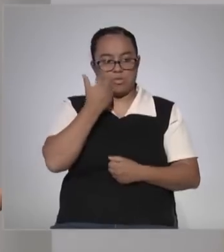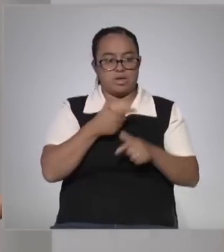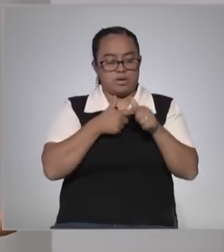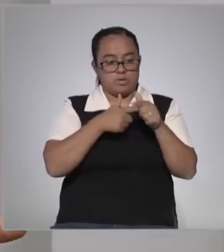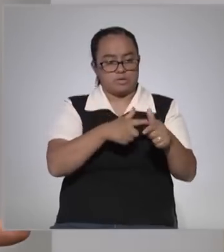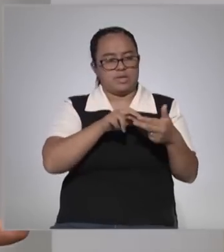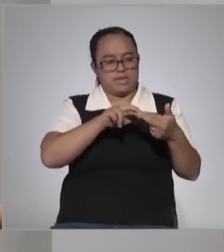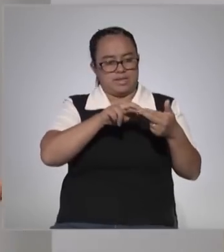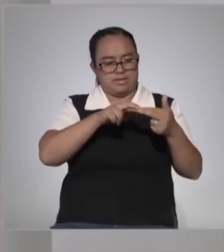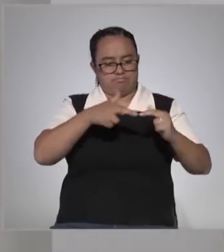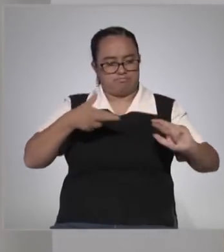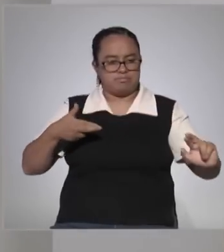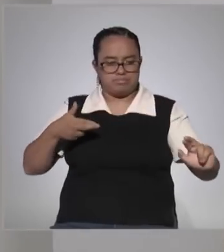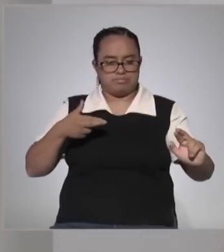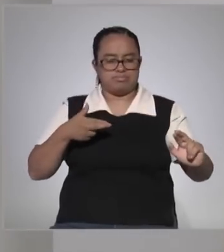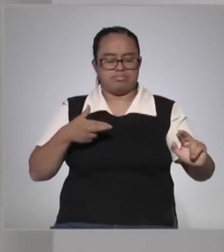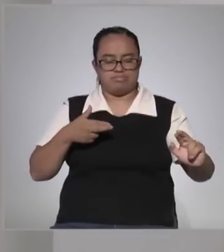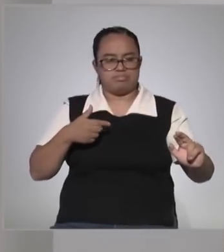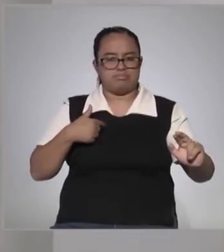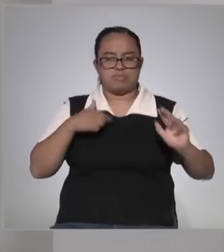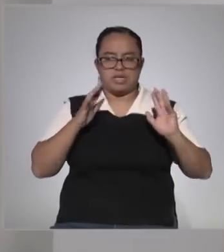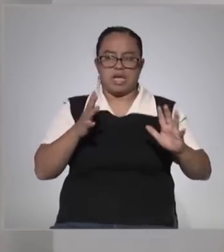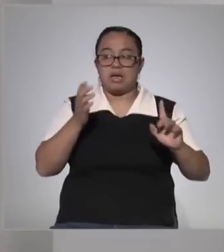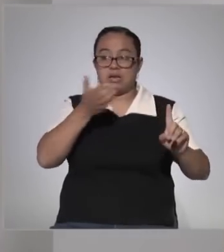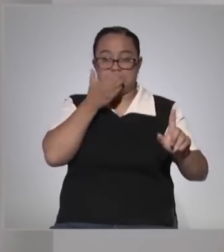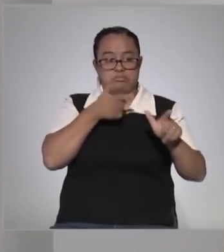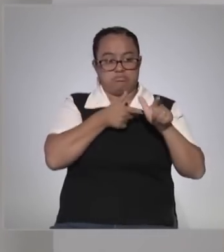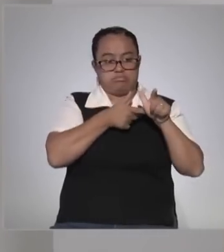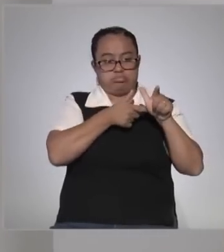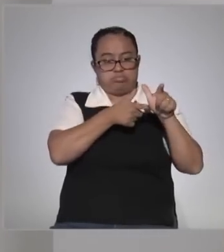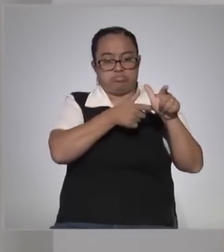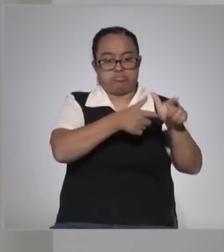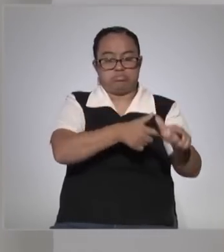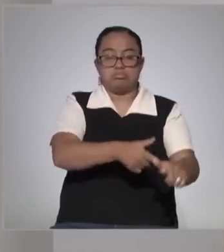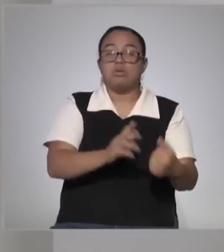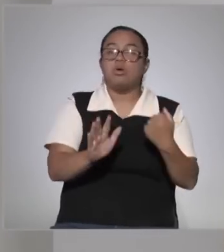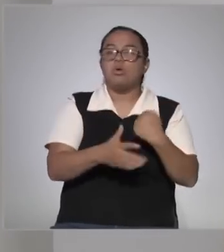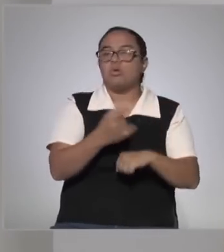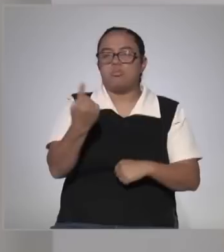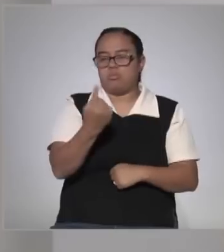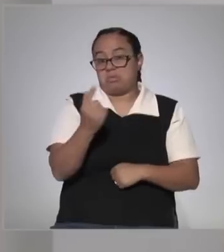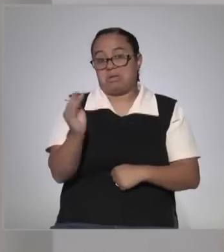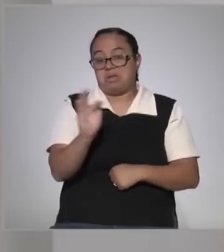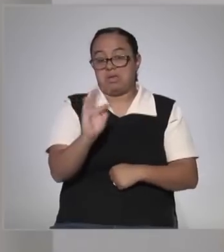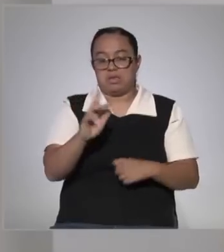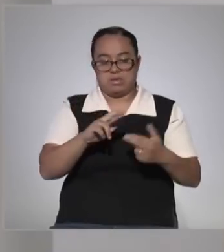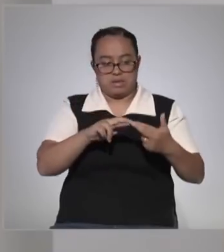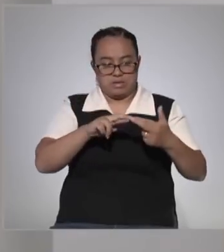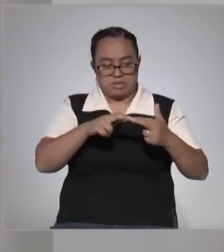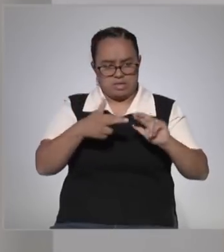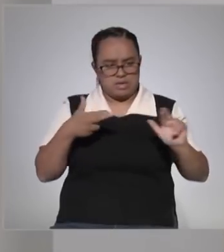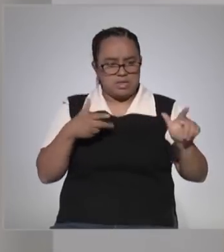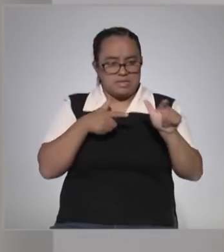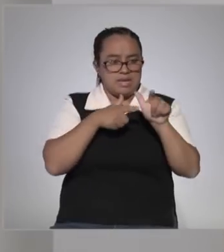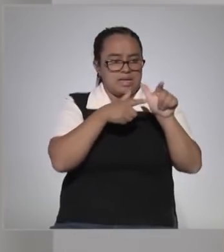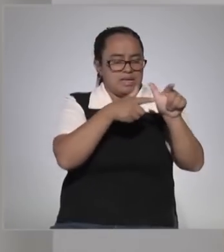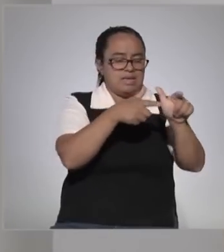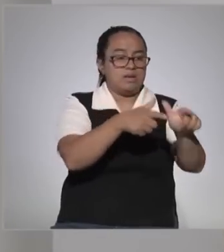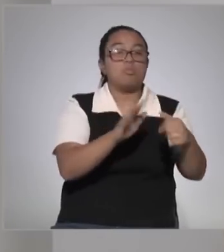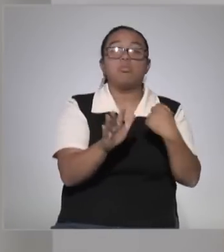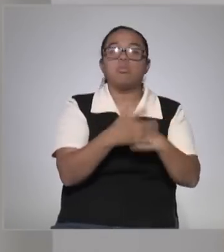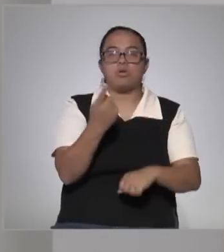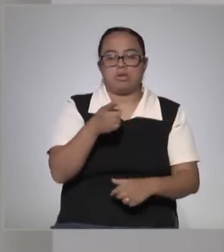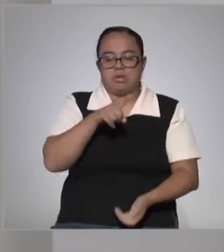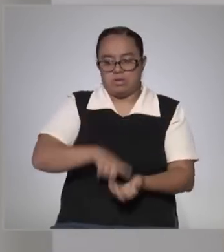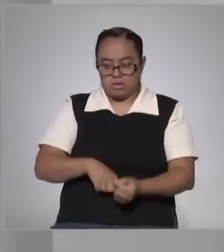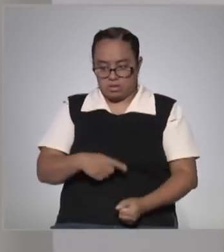estoy acostumbrado ya a vivir, porque podemos estar en una relación por el miedo también a la soledad, por el